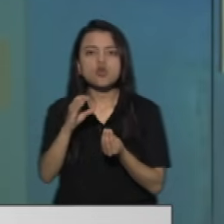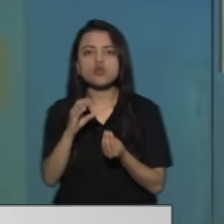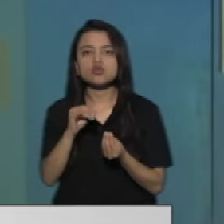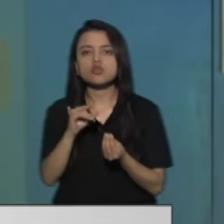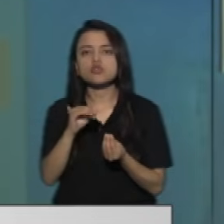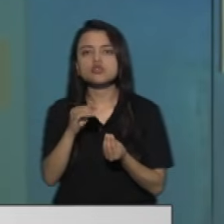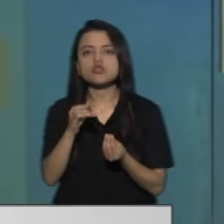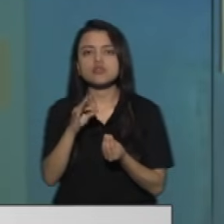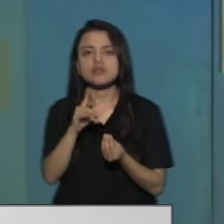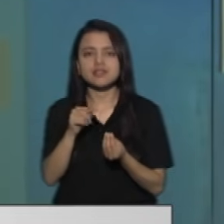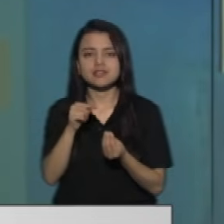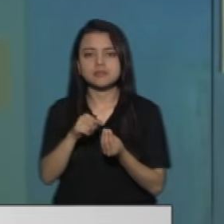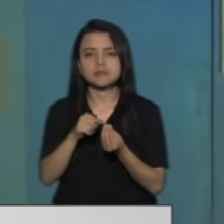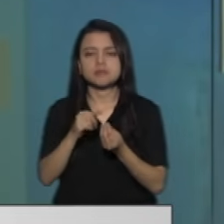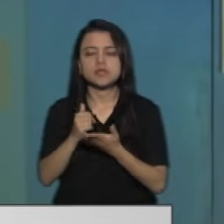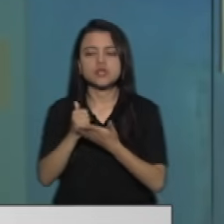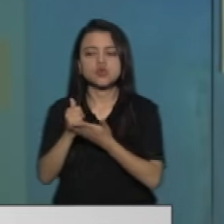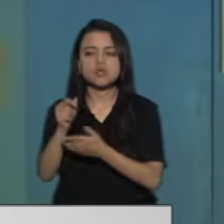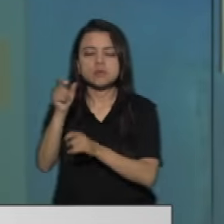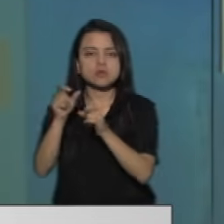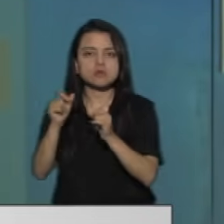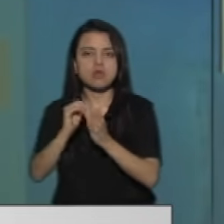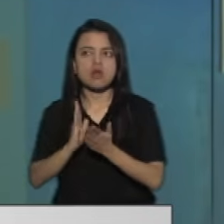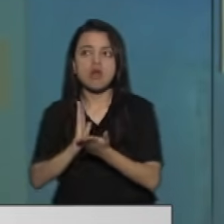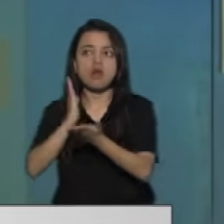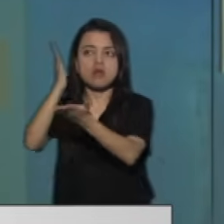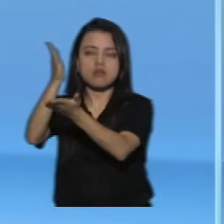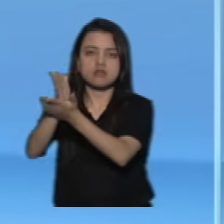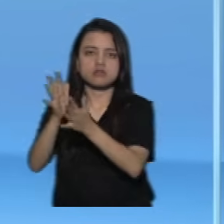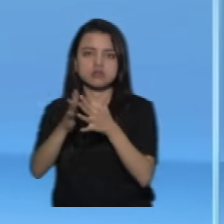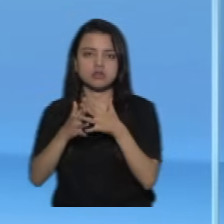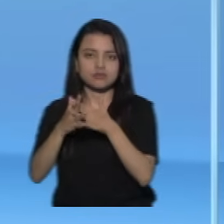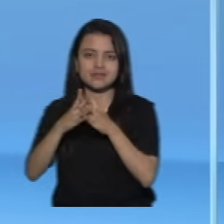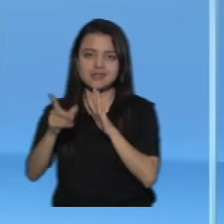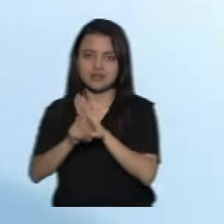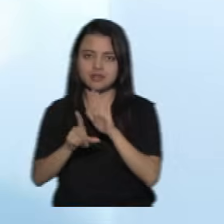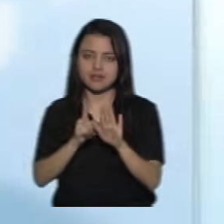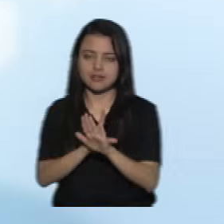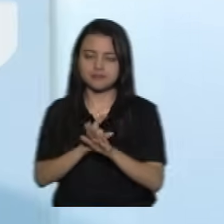de Bogotá. Stig Luengas en Noticentro 1 CMI.